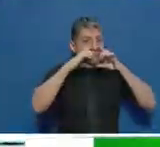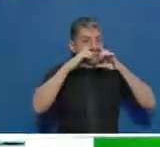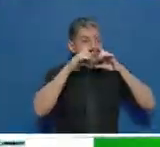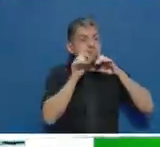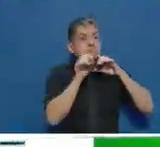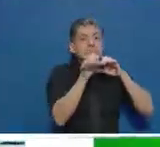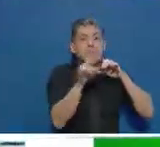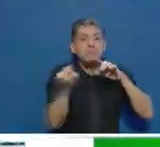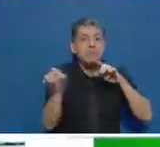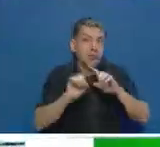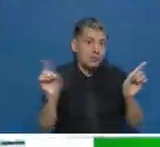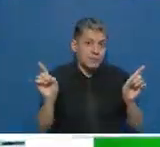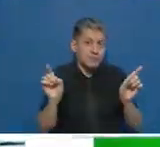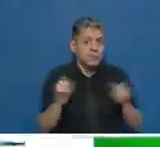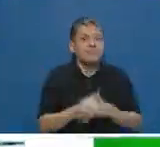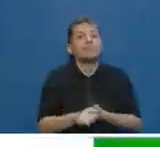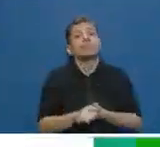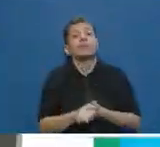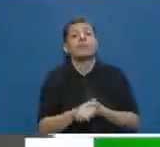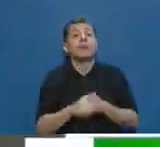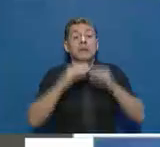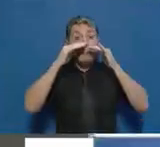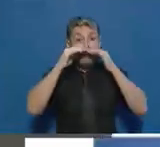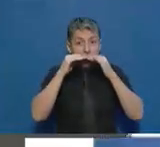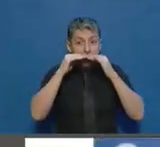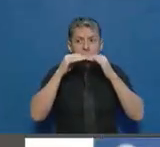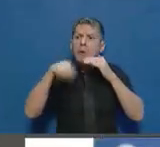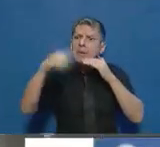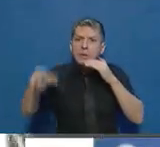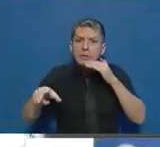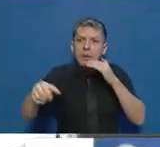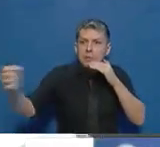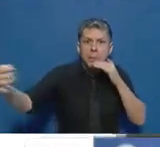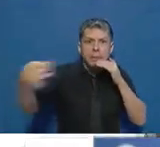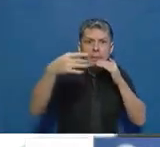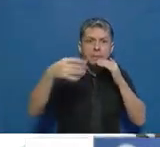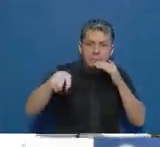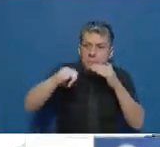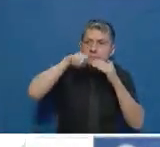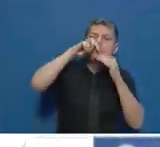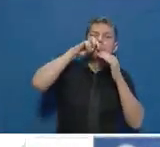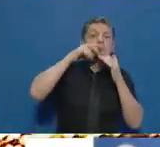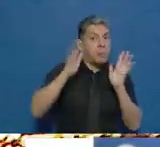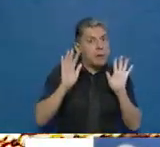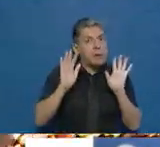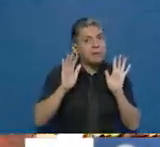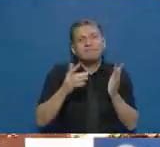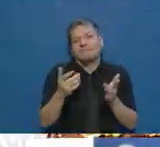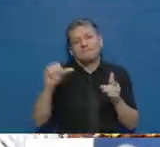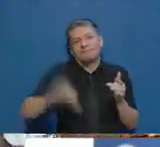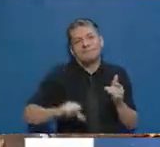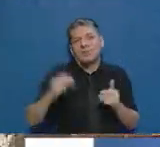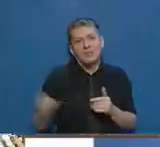puede sentido. Inhalar cualquier tipo de sustancia y de secreción de la otra persona por la nariz. Por tanto, pierde el sentido primario, que